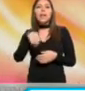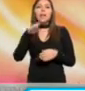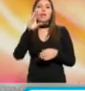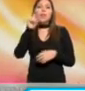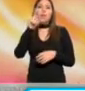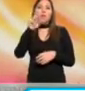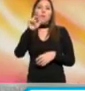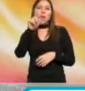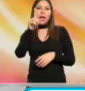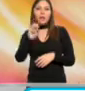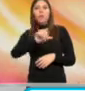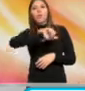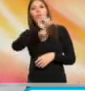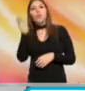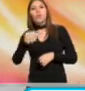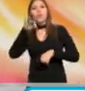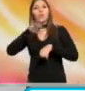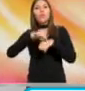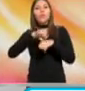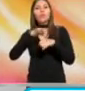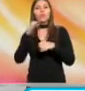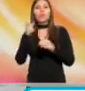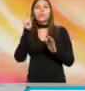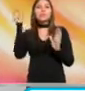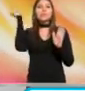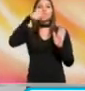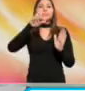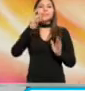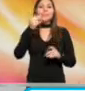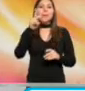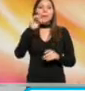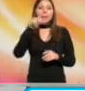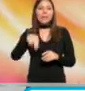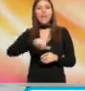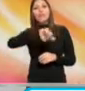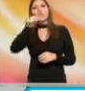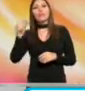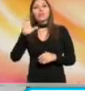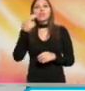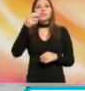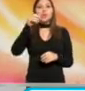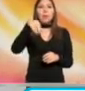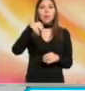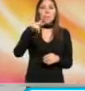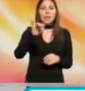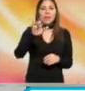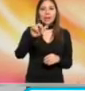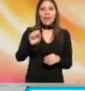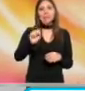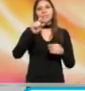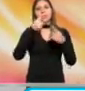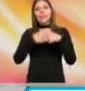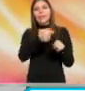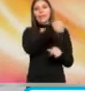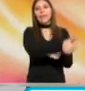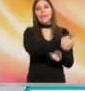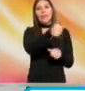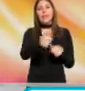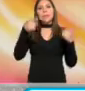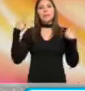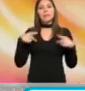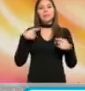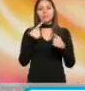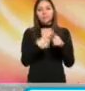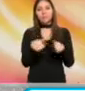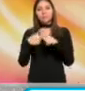Chavo. O el Chompiras, ¿no? Vamos a ver qué hacía como Porque al estas final grandes se vuelven como diferencias. sus alter egos estos personajes, creo yo, ¿no? Es parte